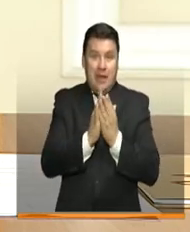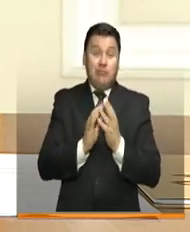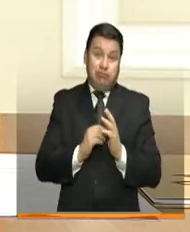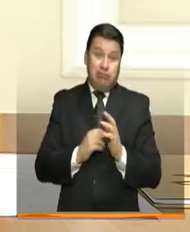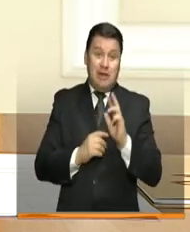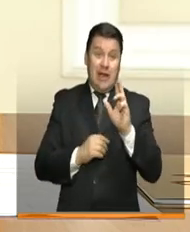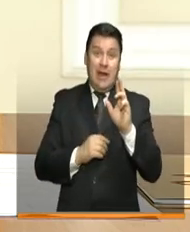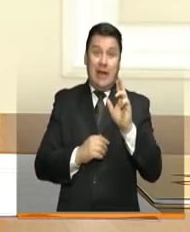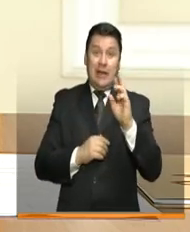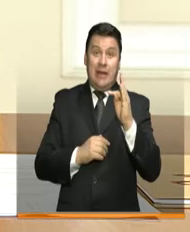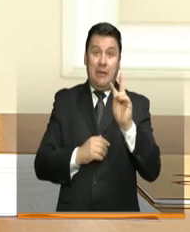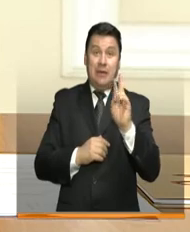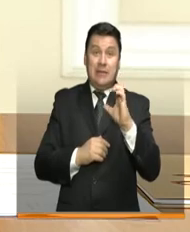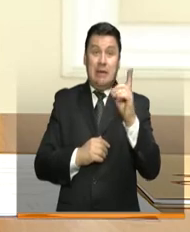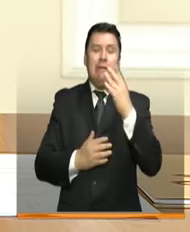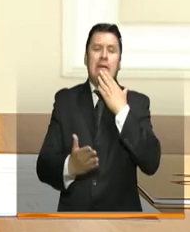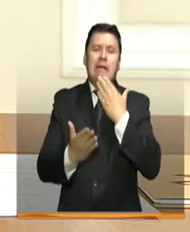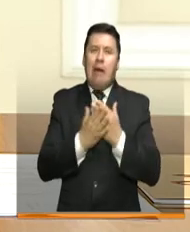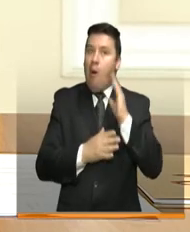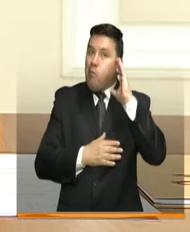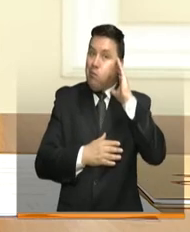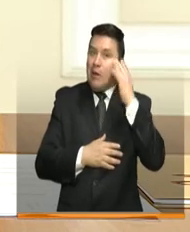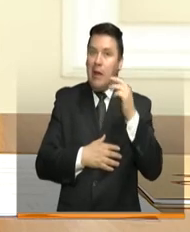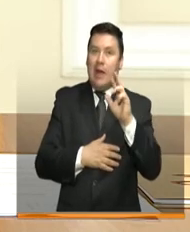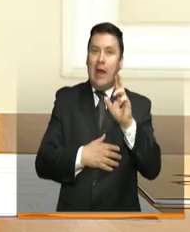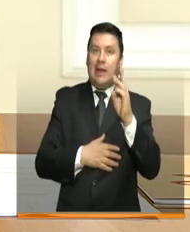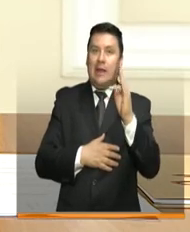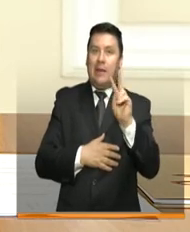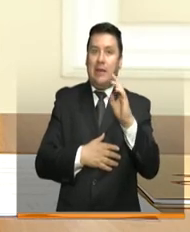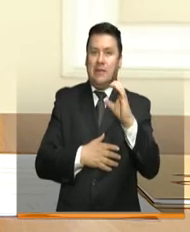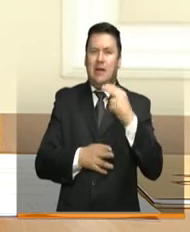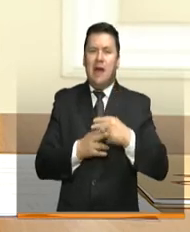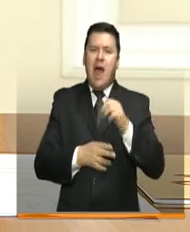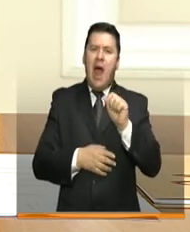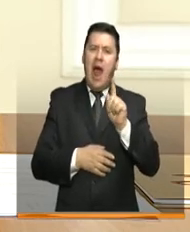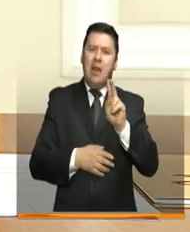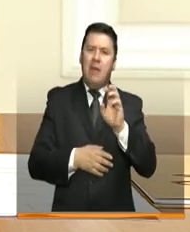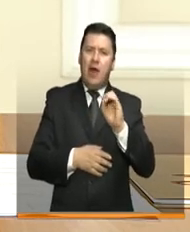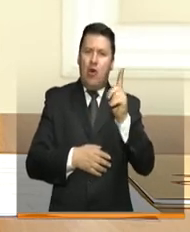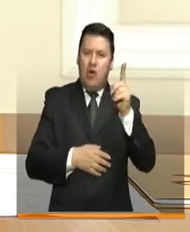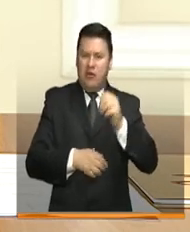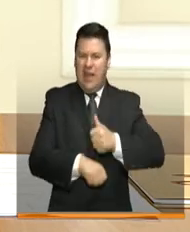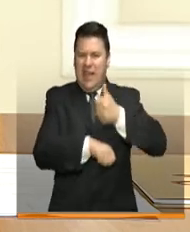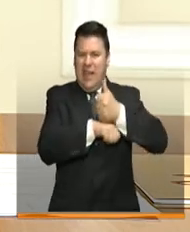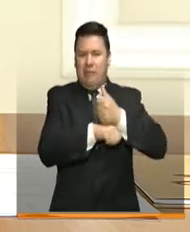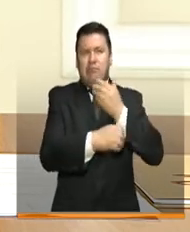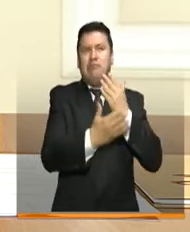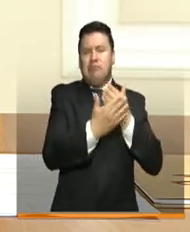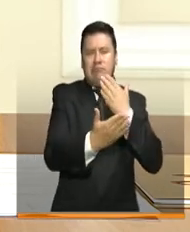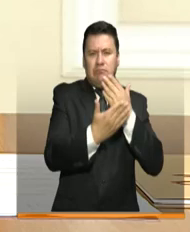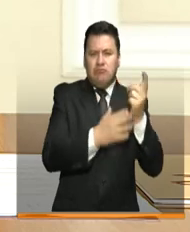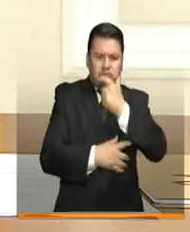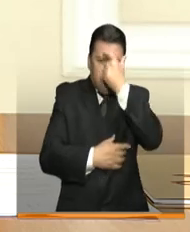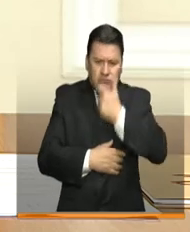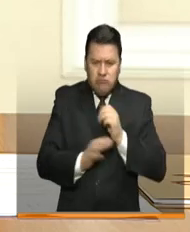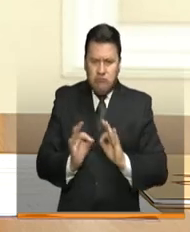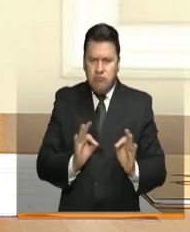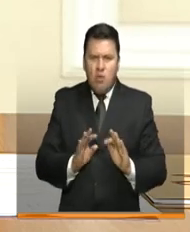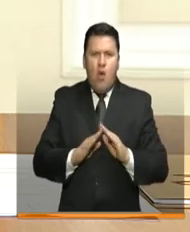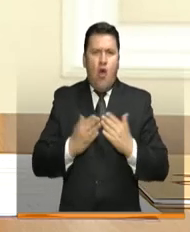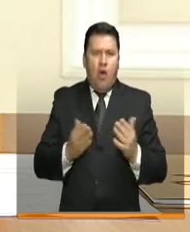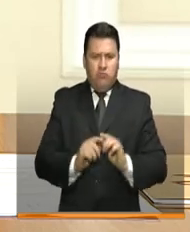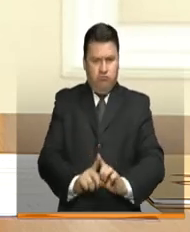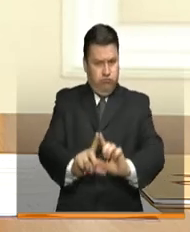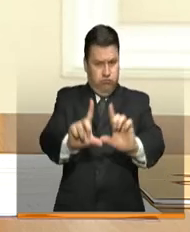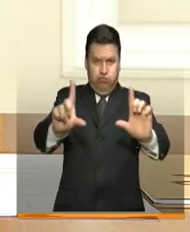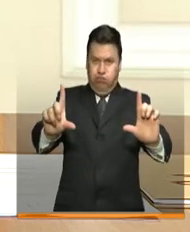RTVC, y aprovecho para agradecerle a todo el equipo de RTVC, Álvaro García, a todos los funcionarios que se han tomado muy en serio el cómo